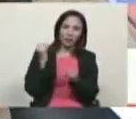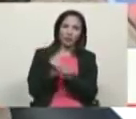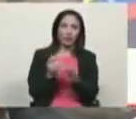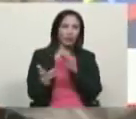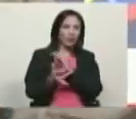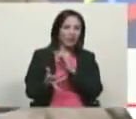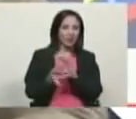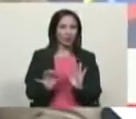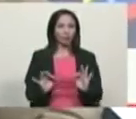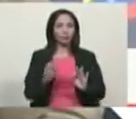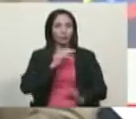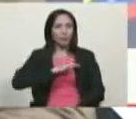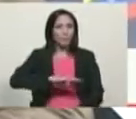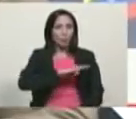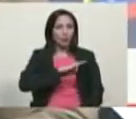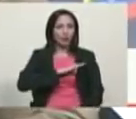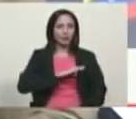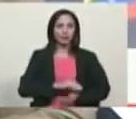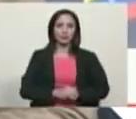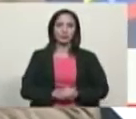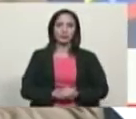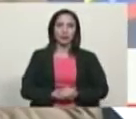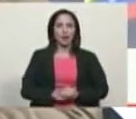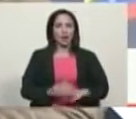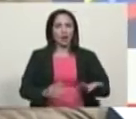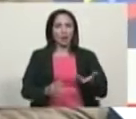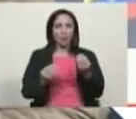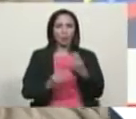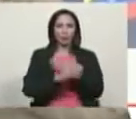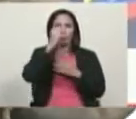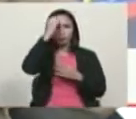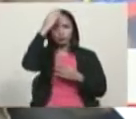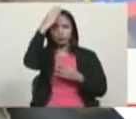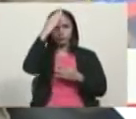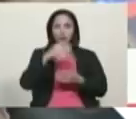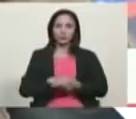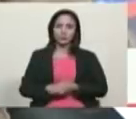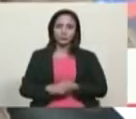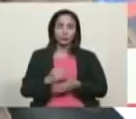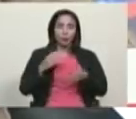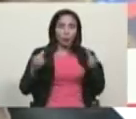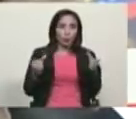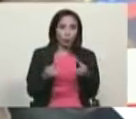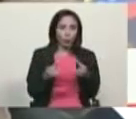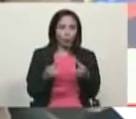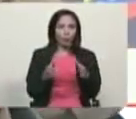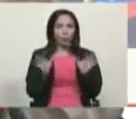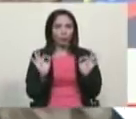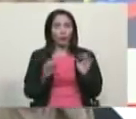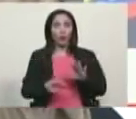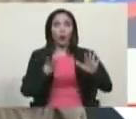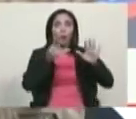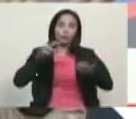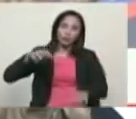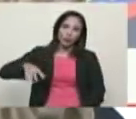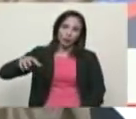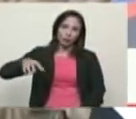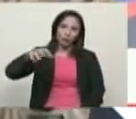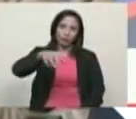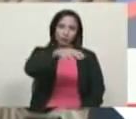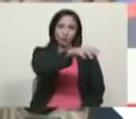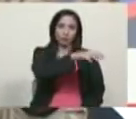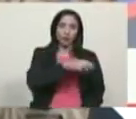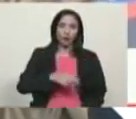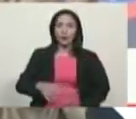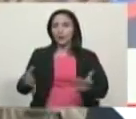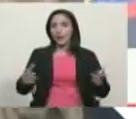técnico, moral, doctrinario. Tenemos una organización de 8 regiones. El país